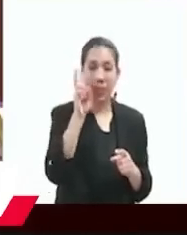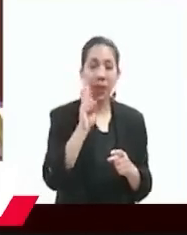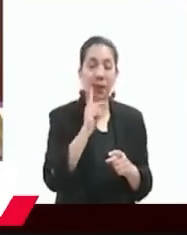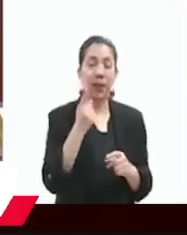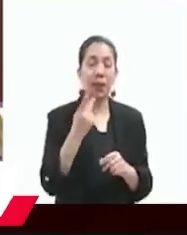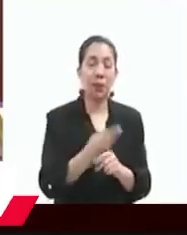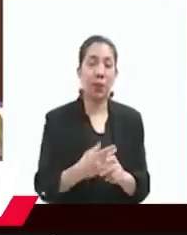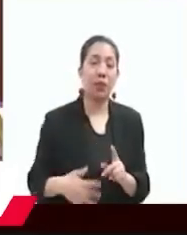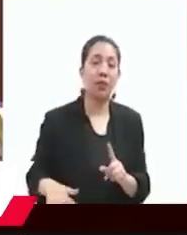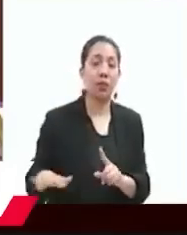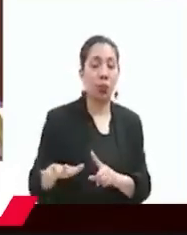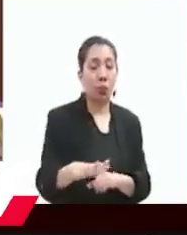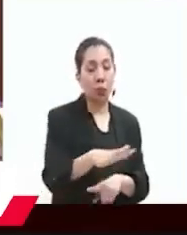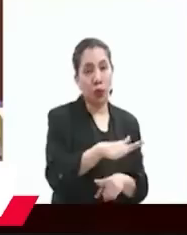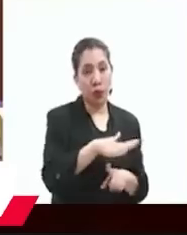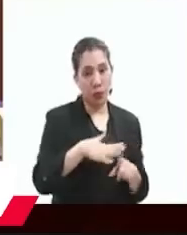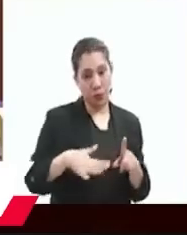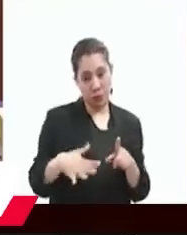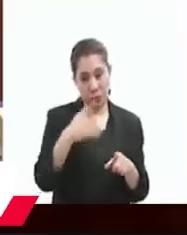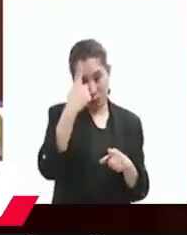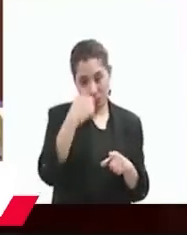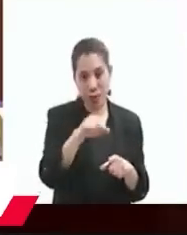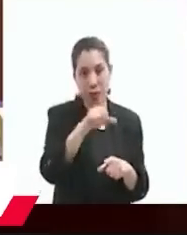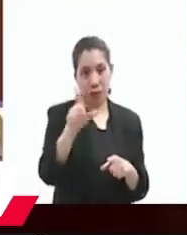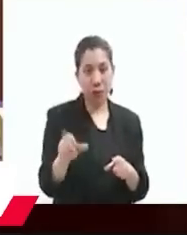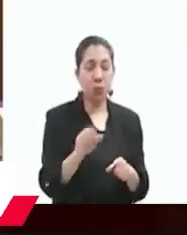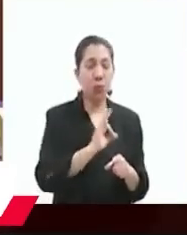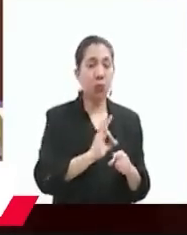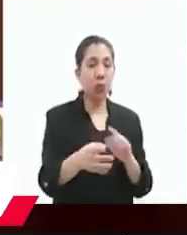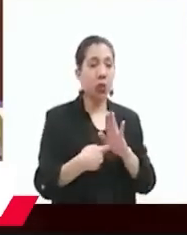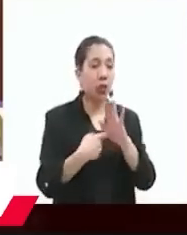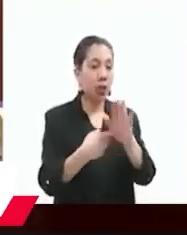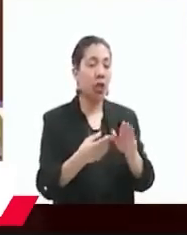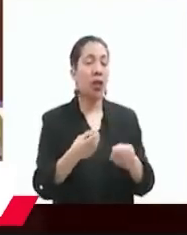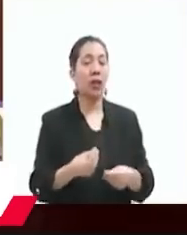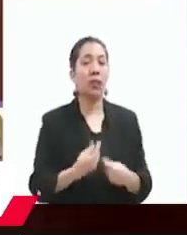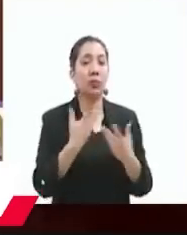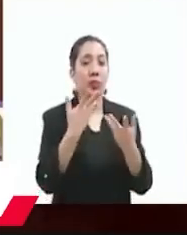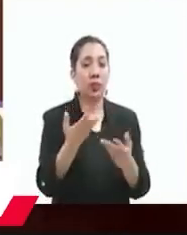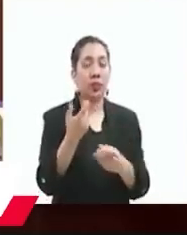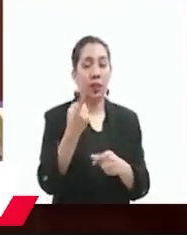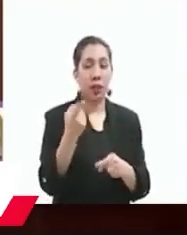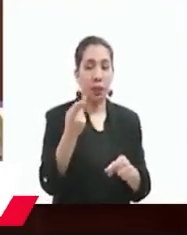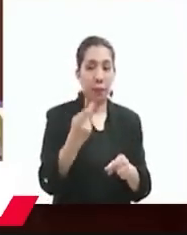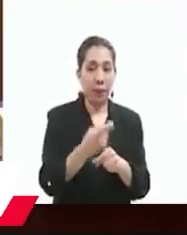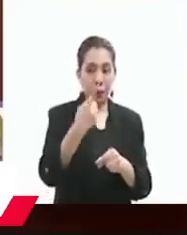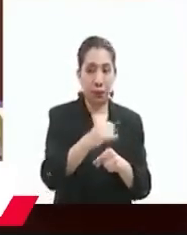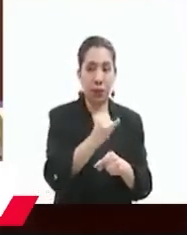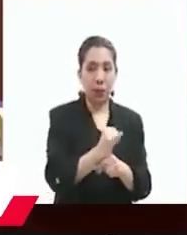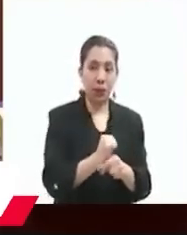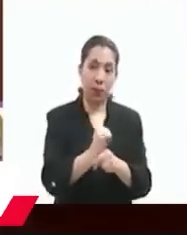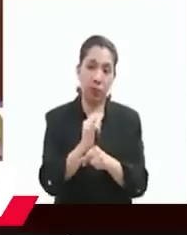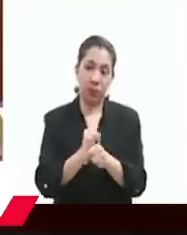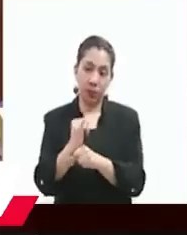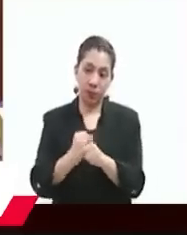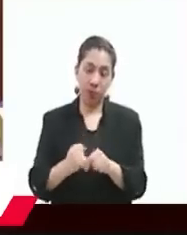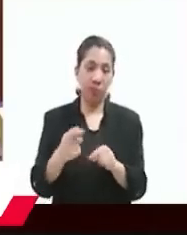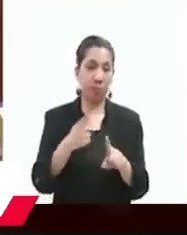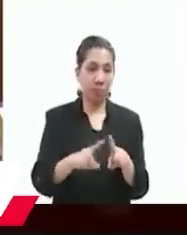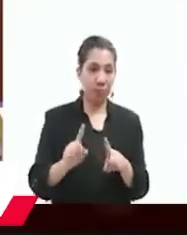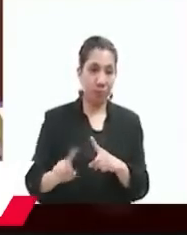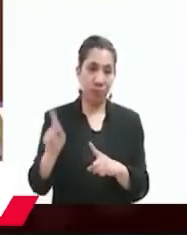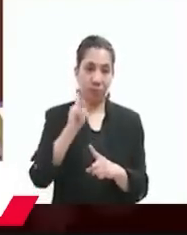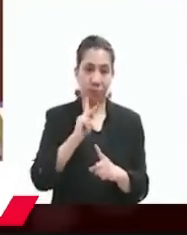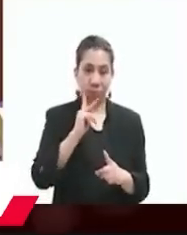informaciones ante la fgr para que sea esta instancia la que Determine que corresponde y sobre